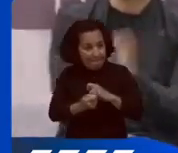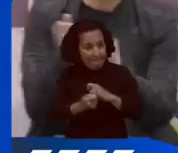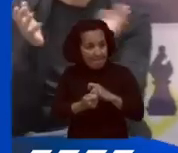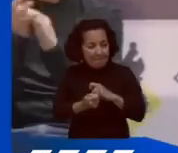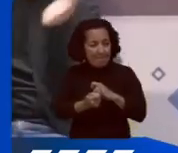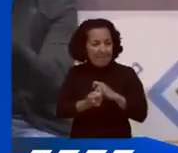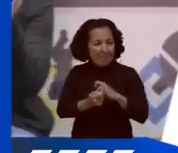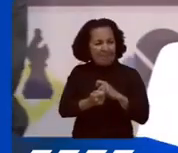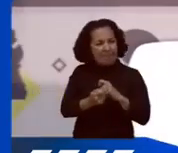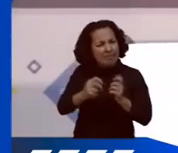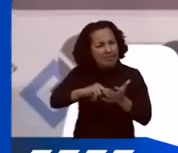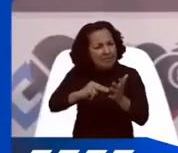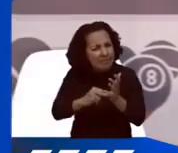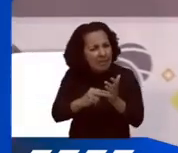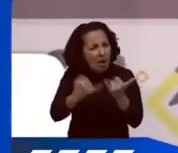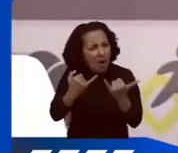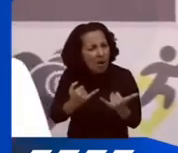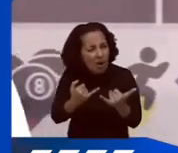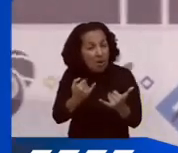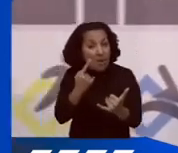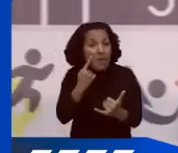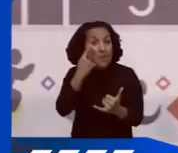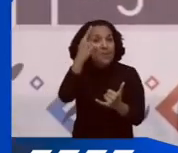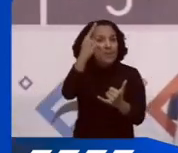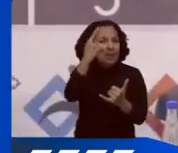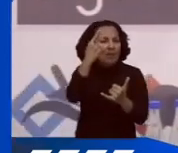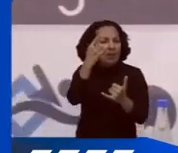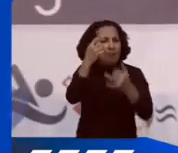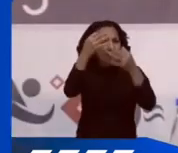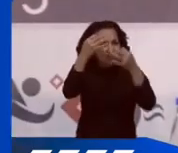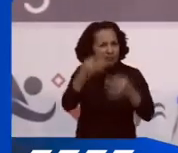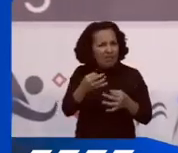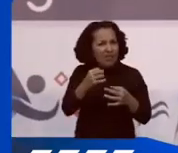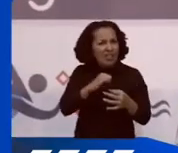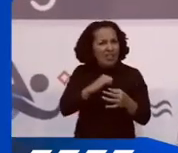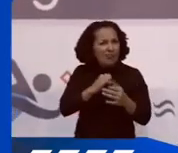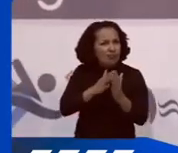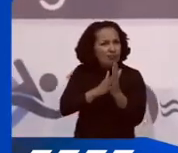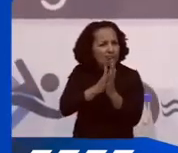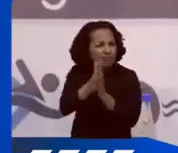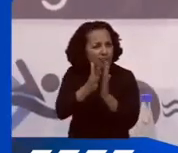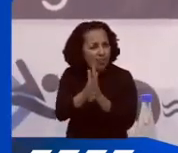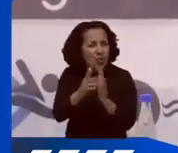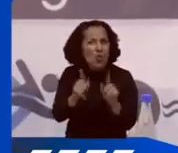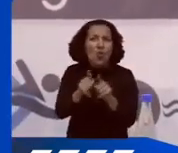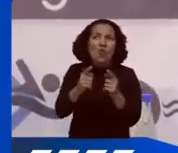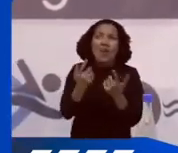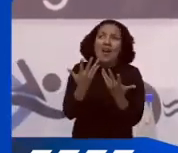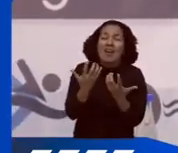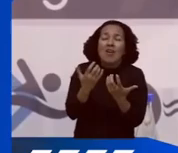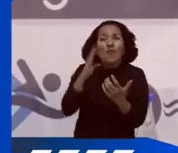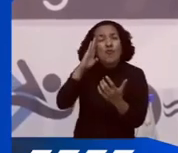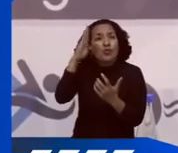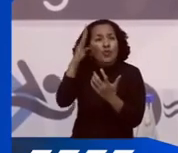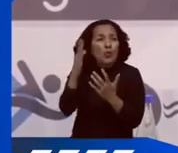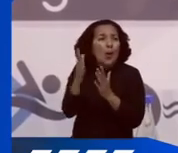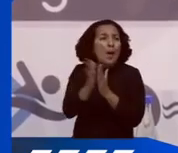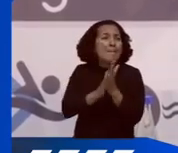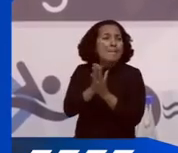significa que en este momento son los primeros juegos donde tenemos una ilusión, una esperanza.